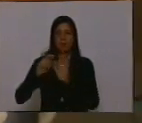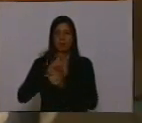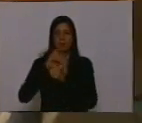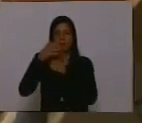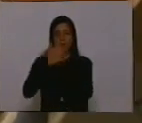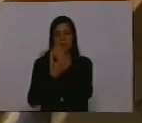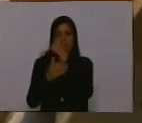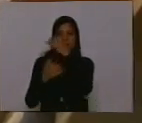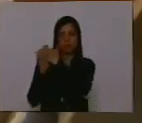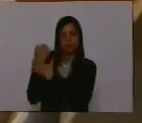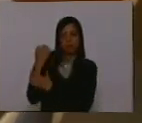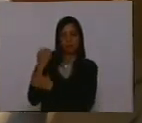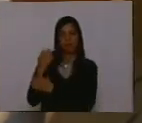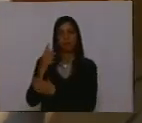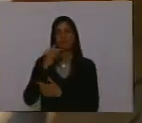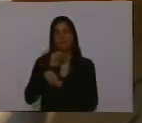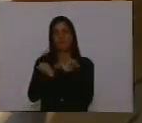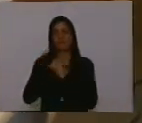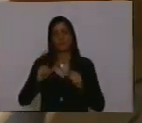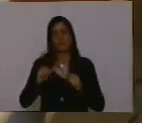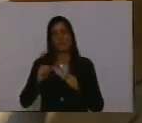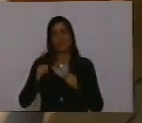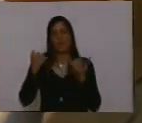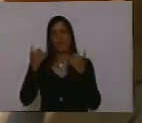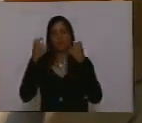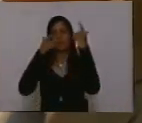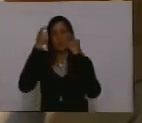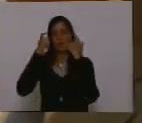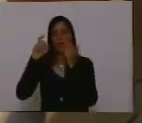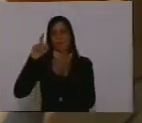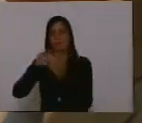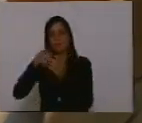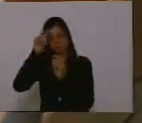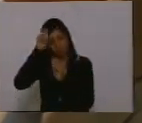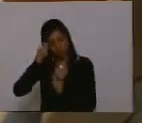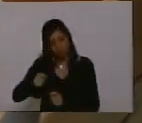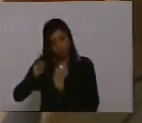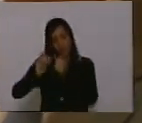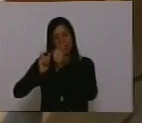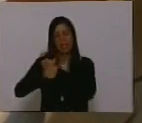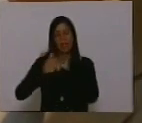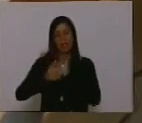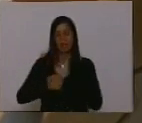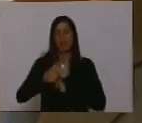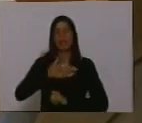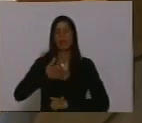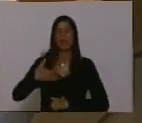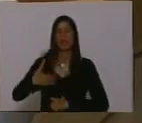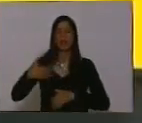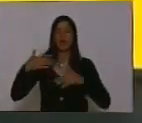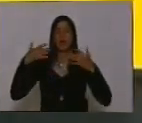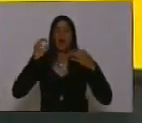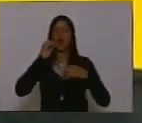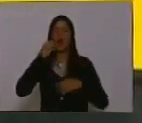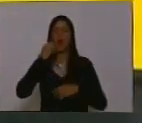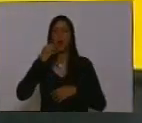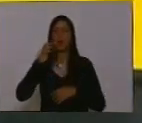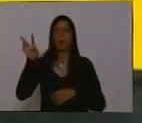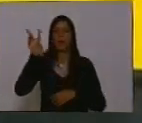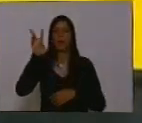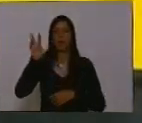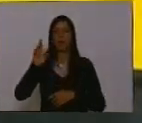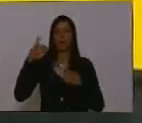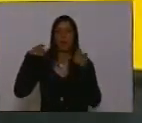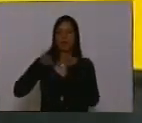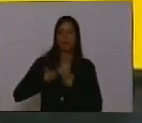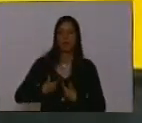quinta, esa juventud del barrio ha sido reivindicada. Y yo quiero que le demos un fuerte aplauso a esa juventud que no solamente trae medallas